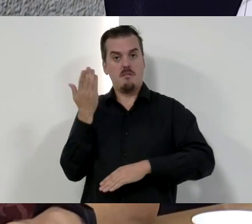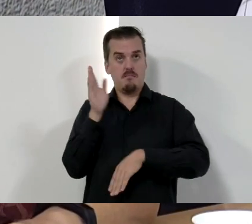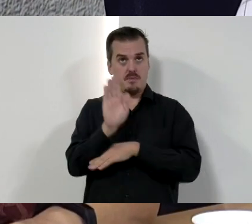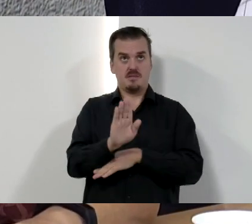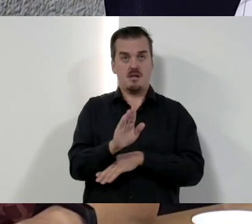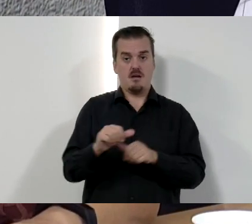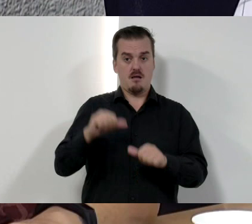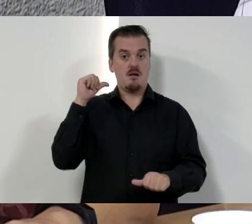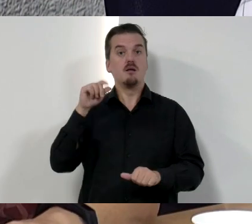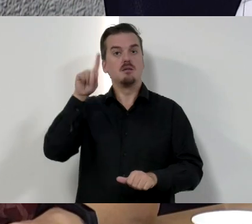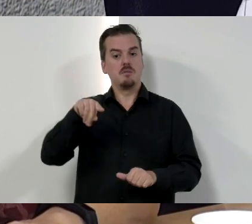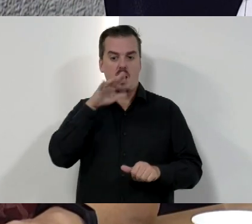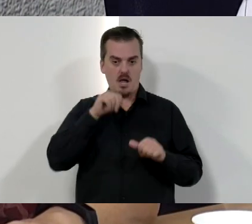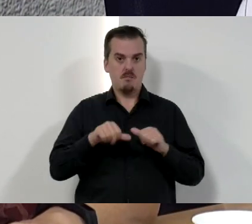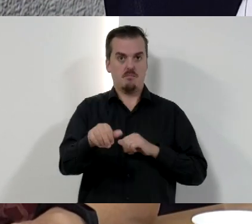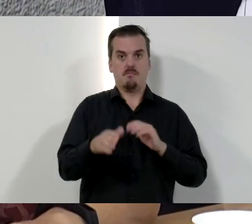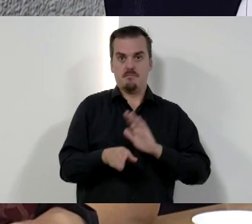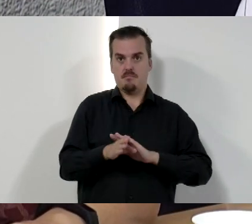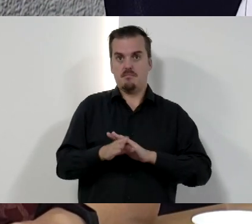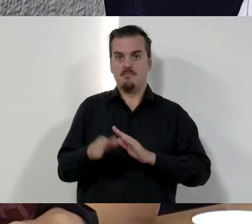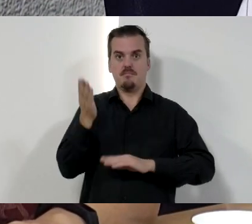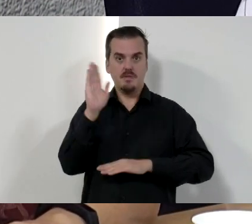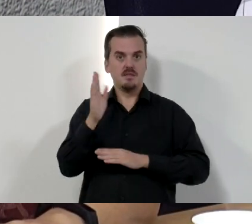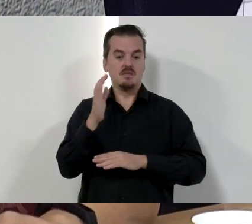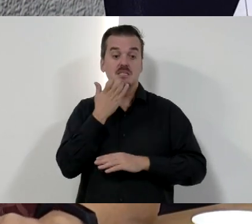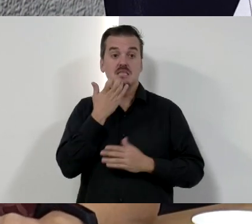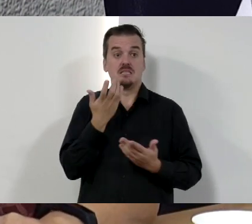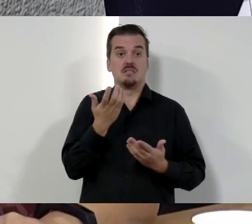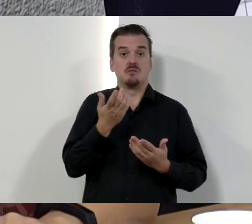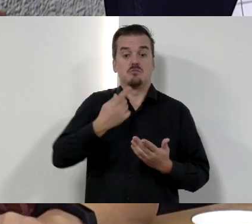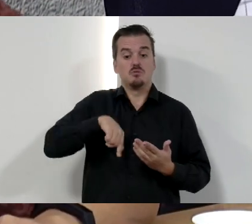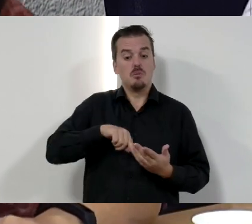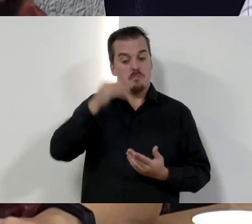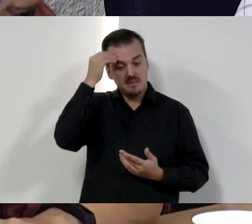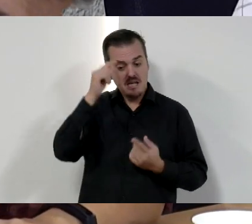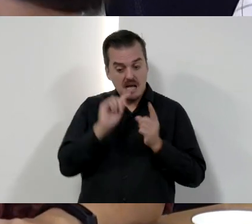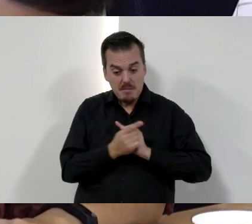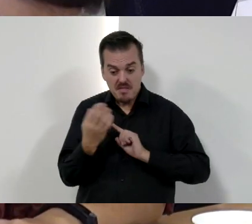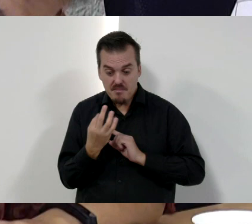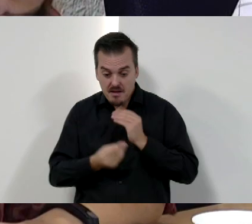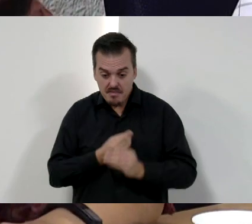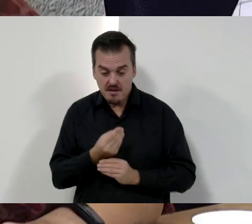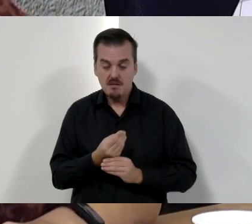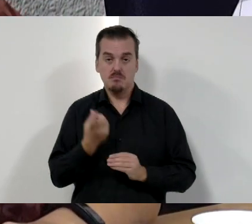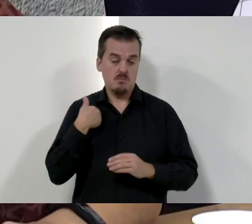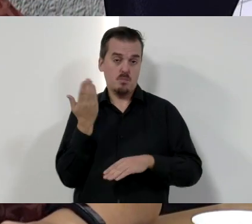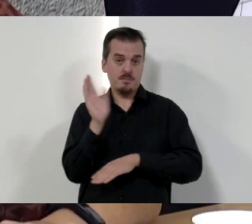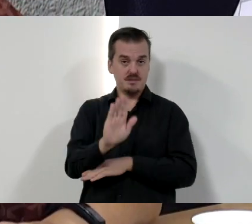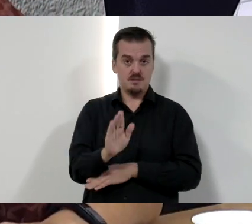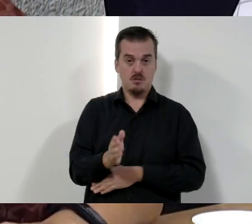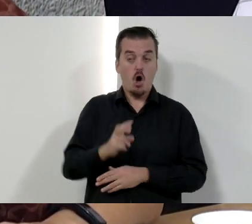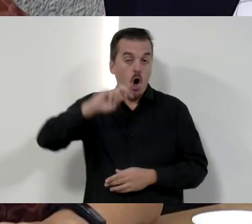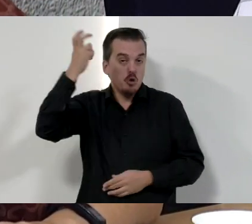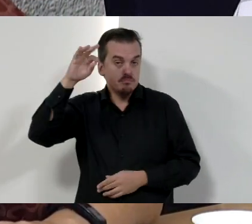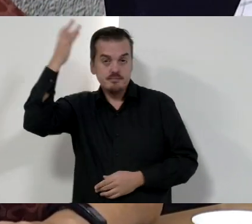presentando aquellas modificaciones que considera el equipo de gobierno que debe hacer, no otras, porque lo otro